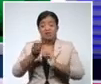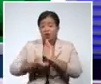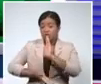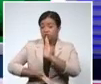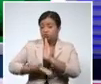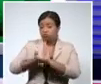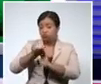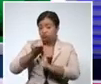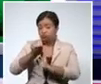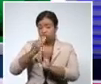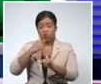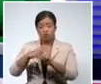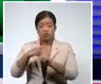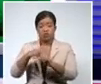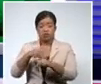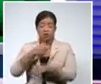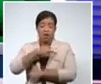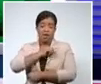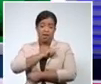el día de ayer,